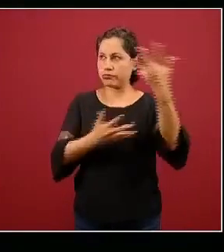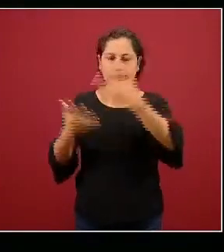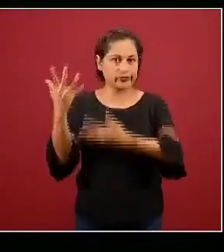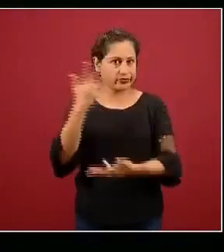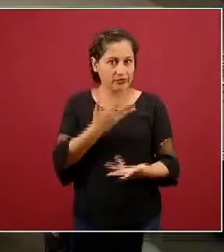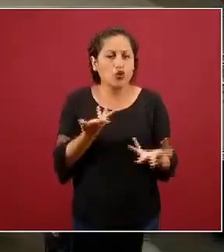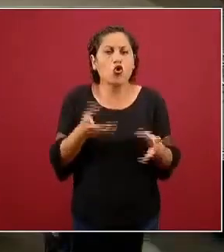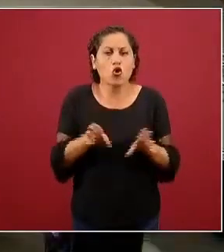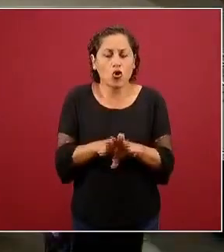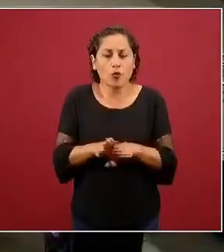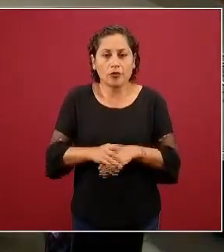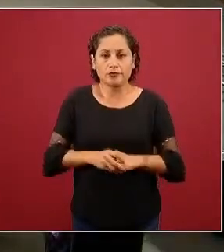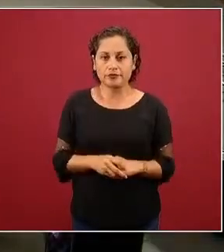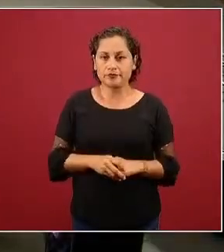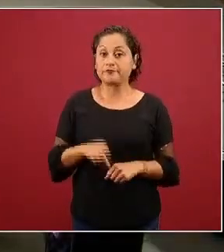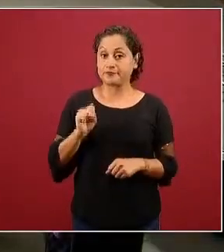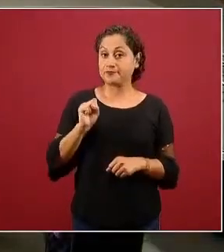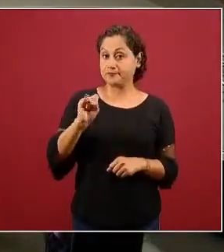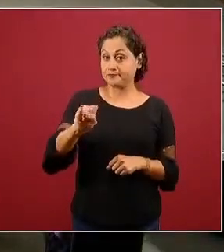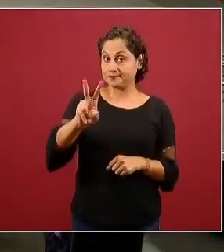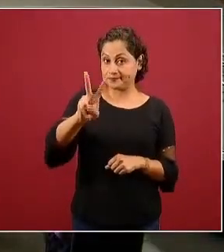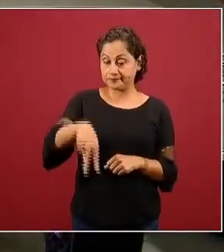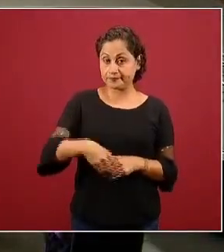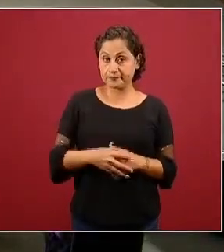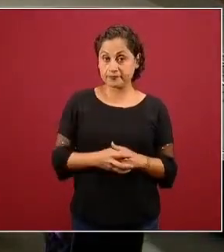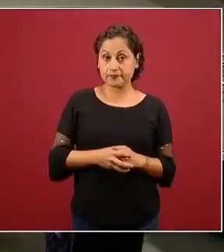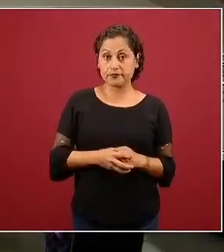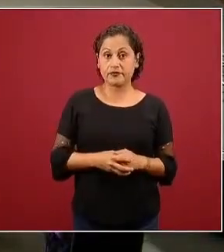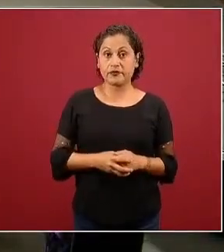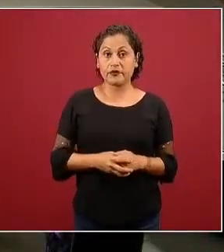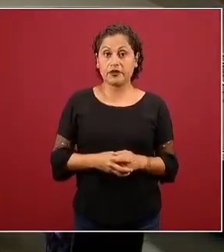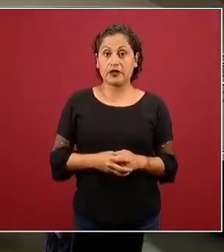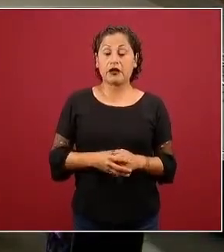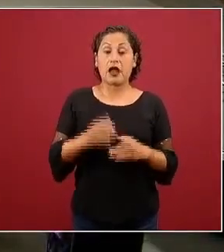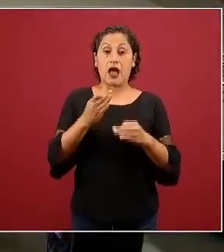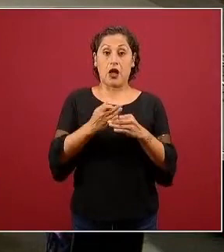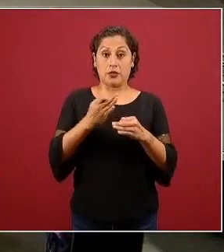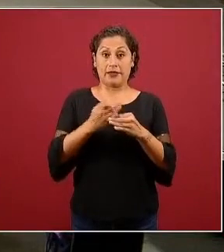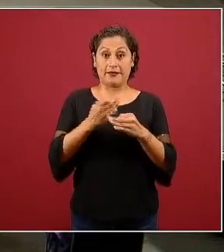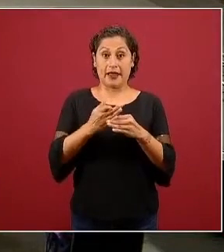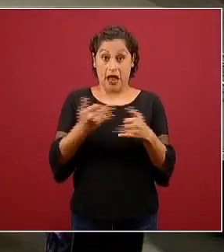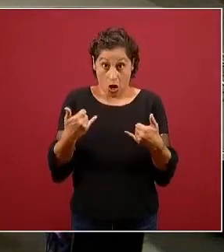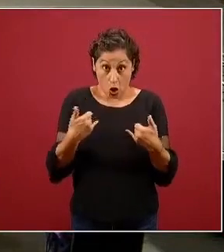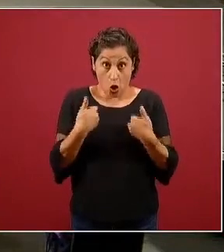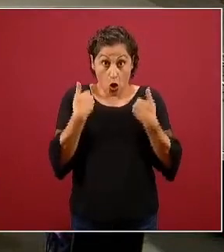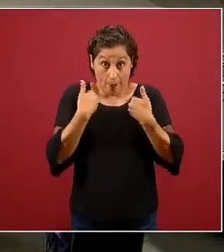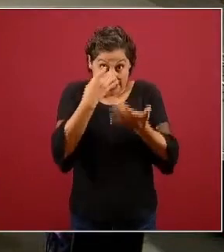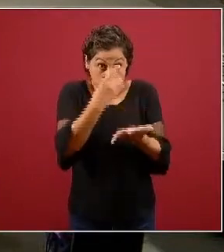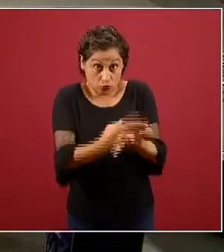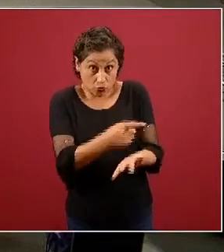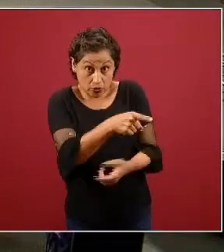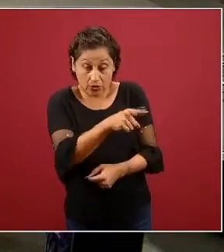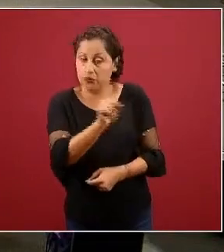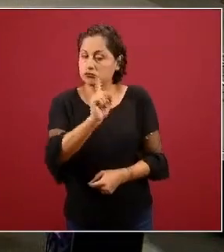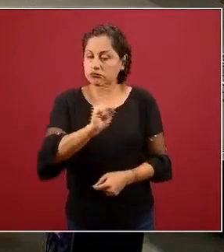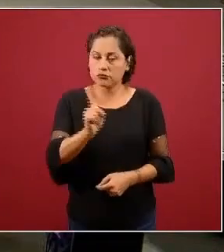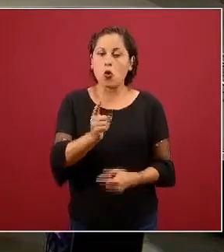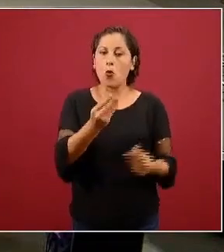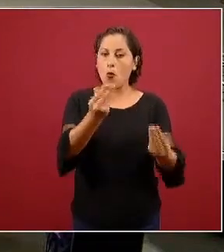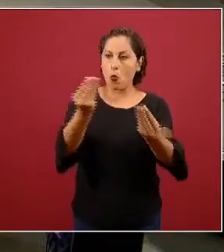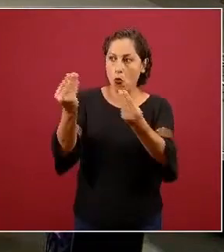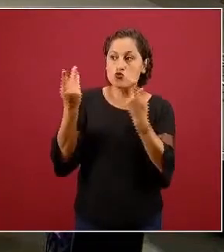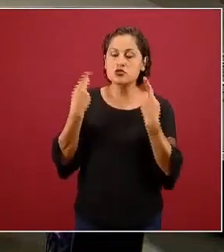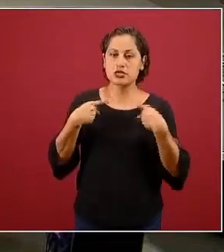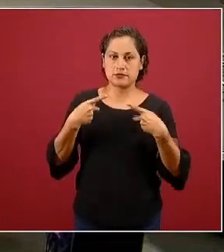Sí, efectivamente, esto no es nada más en adolescentes. Esto de los trastornos de los sueños se está